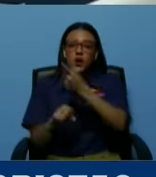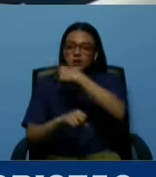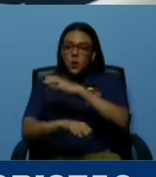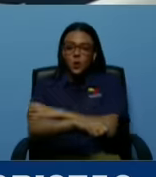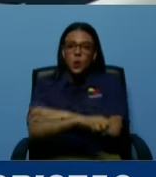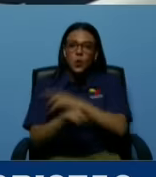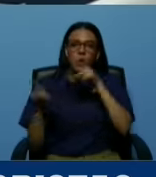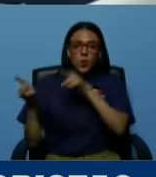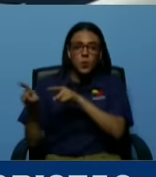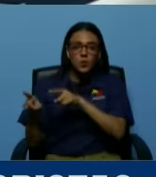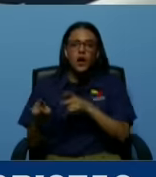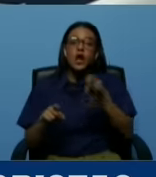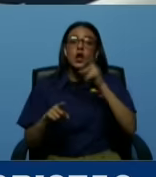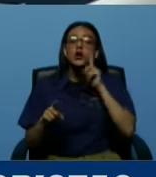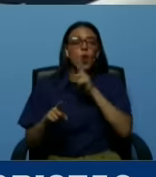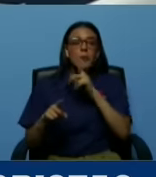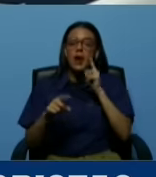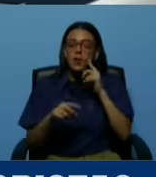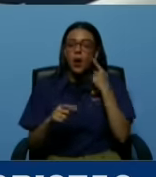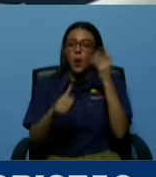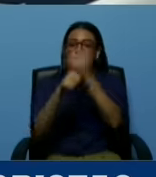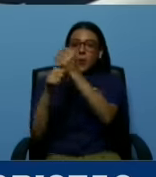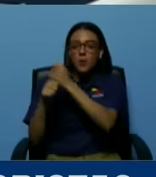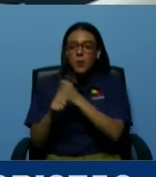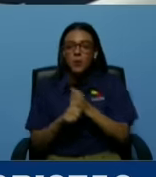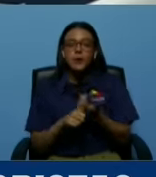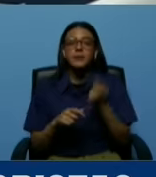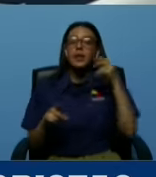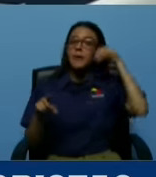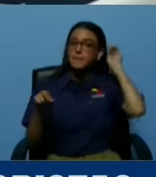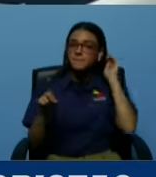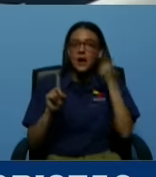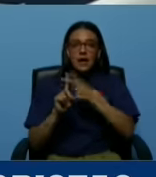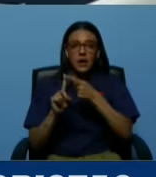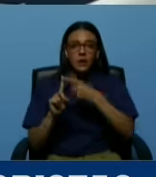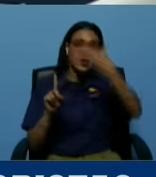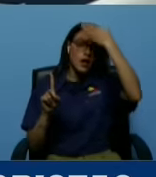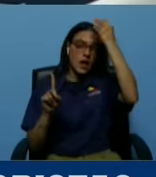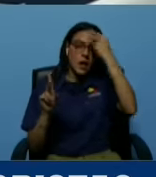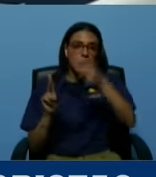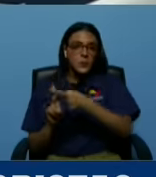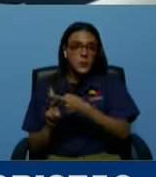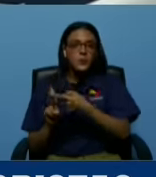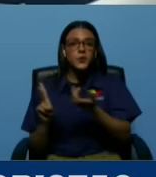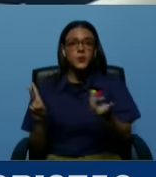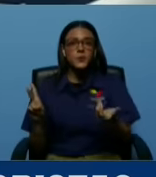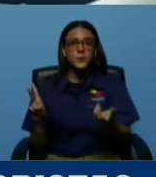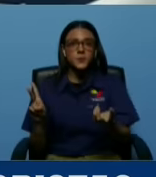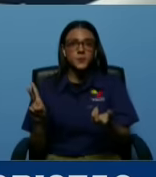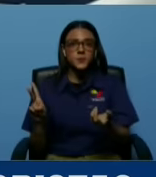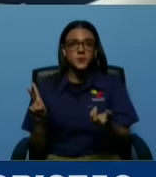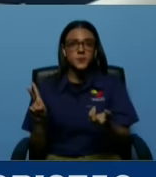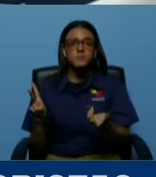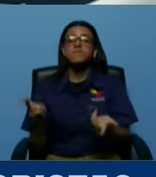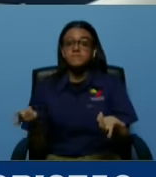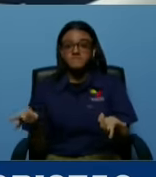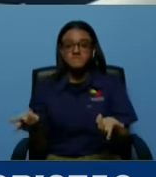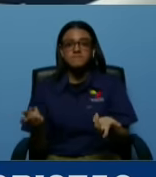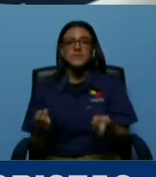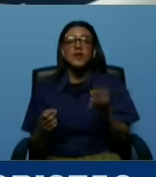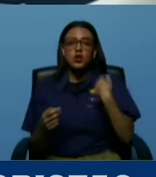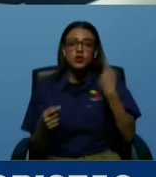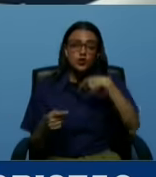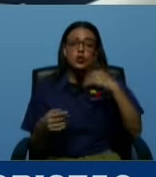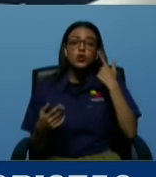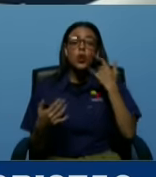Los nombres salen a flote. María Corina Machado, Edmundo González. Incluso tenemos